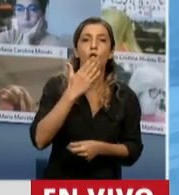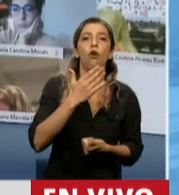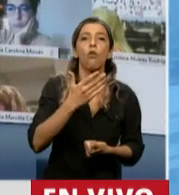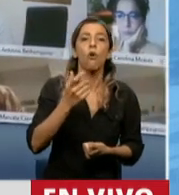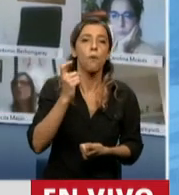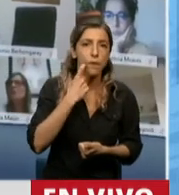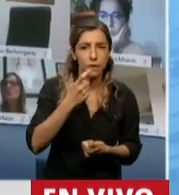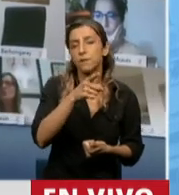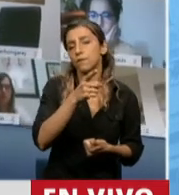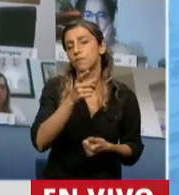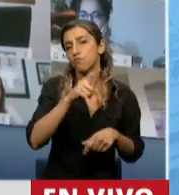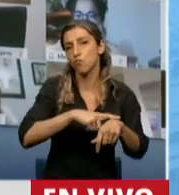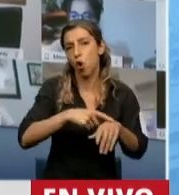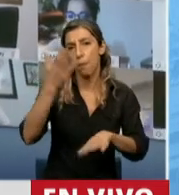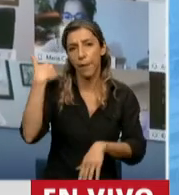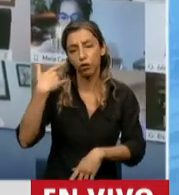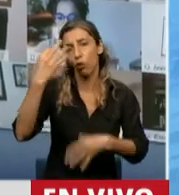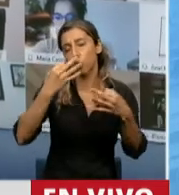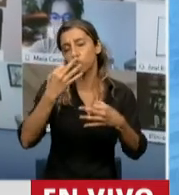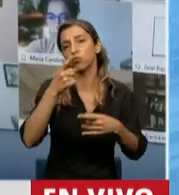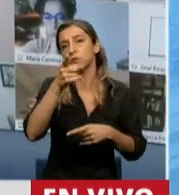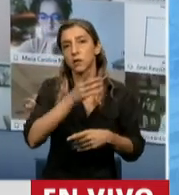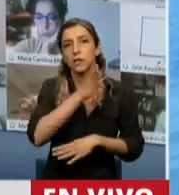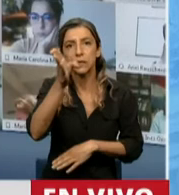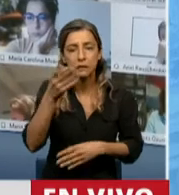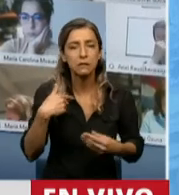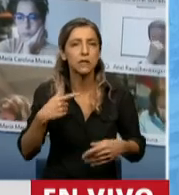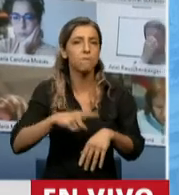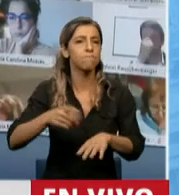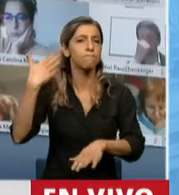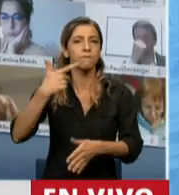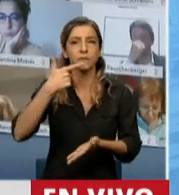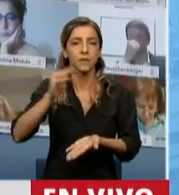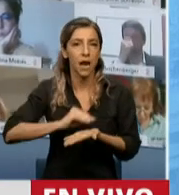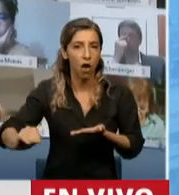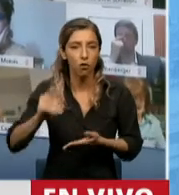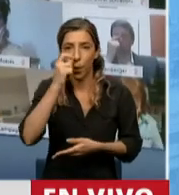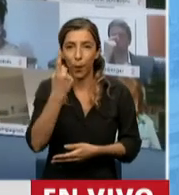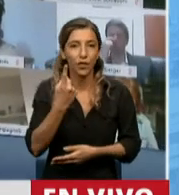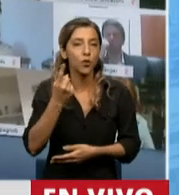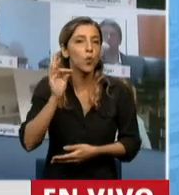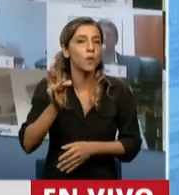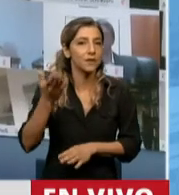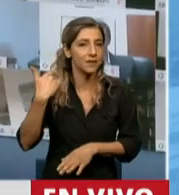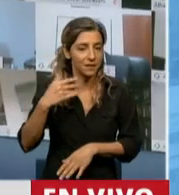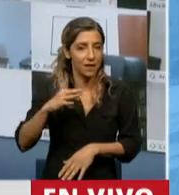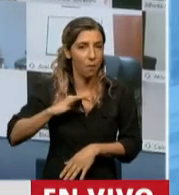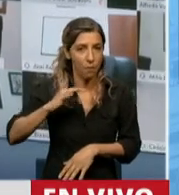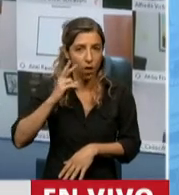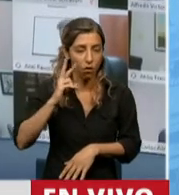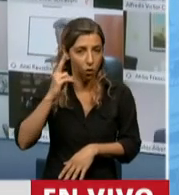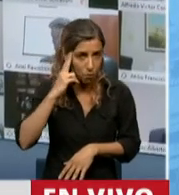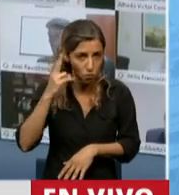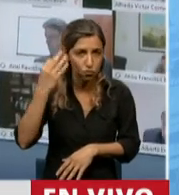Corte. Me tocaba ser senador en ese momento, un 22 de diciembre del año 2009. Acompañamos casi